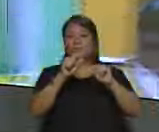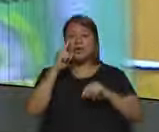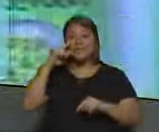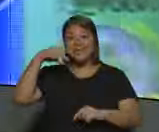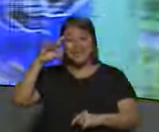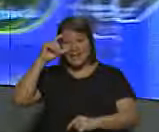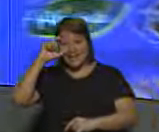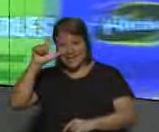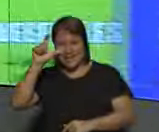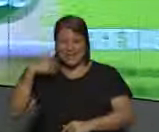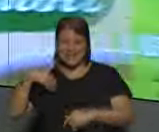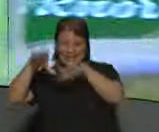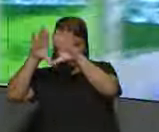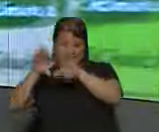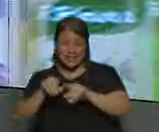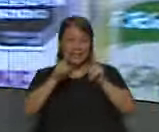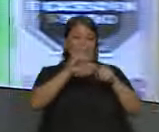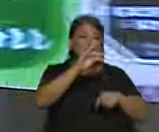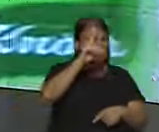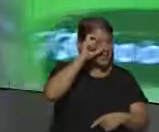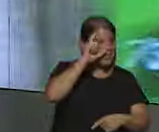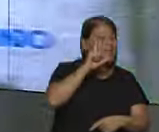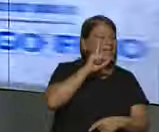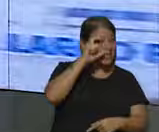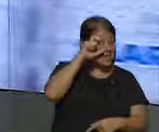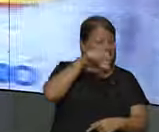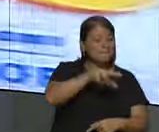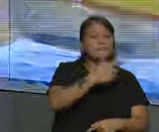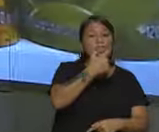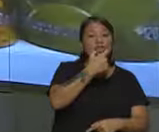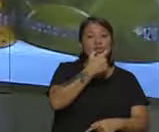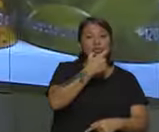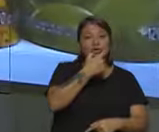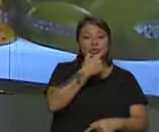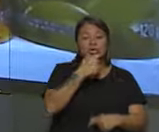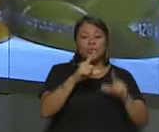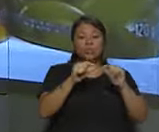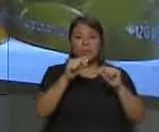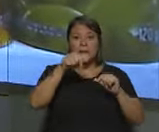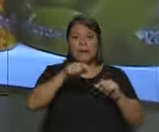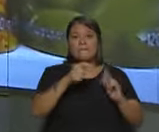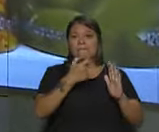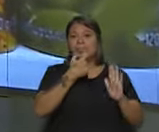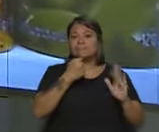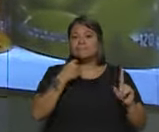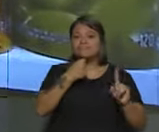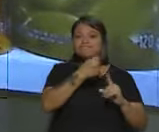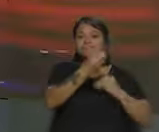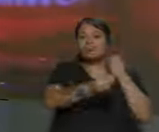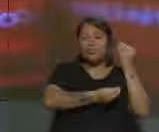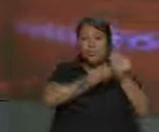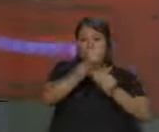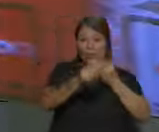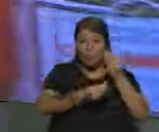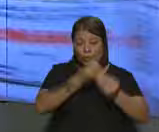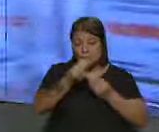aquil Dey a nivel local Cómo impactó el número de la provincia de Mendoza y el crecimiento en los valores de lo que